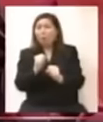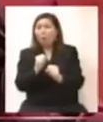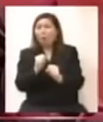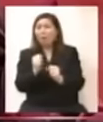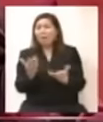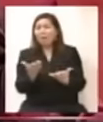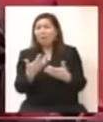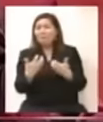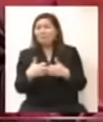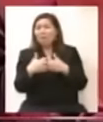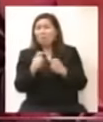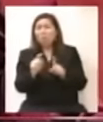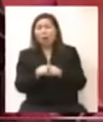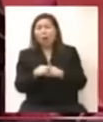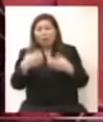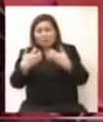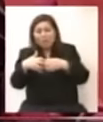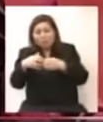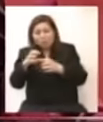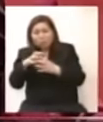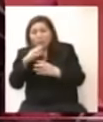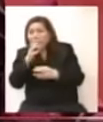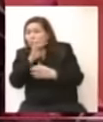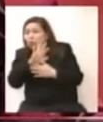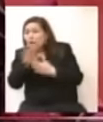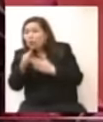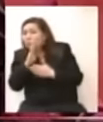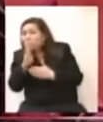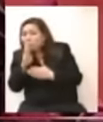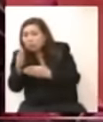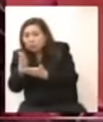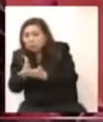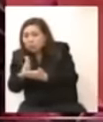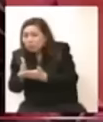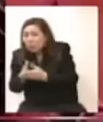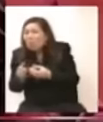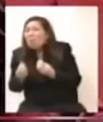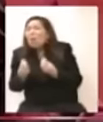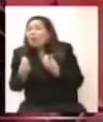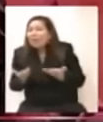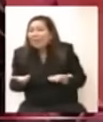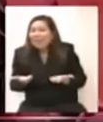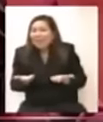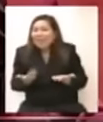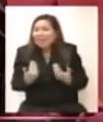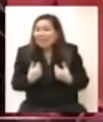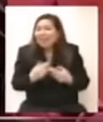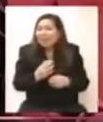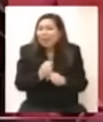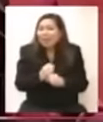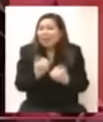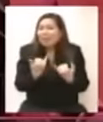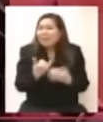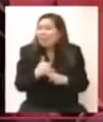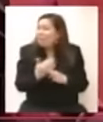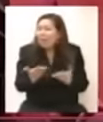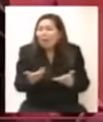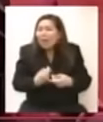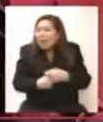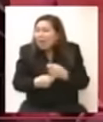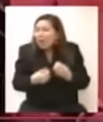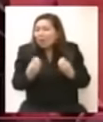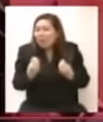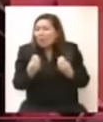estuvieran fabrián una bomba todo en secreto por tiene que someterse a este tipo de